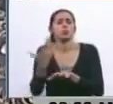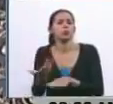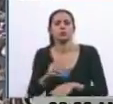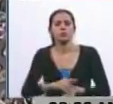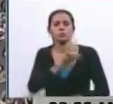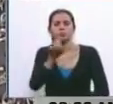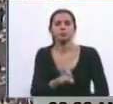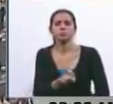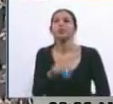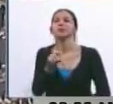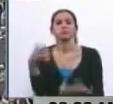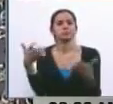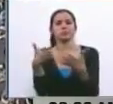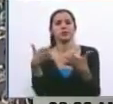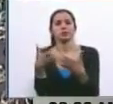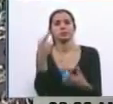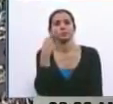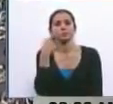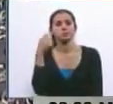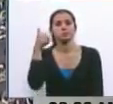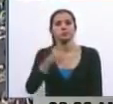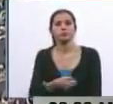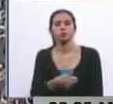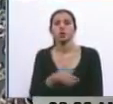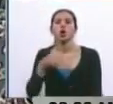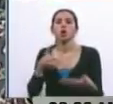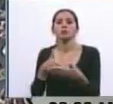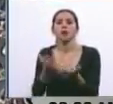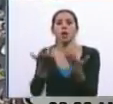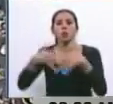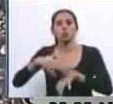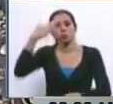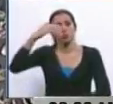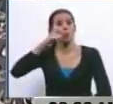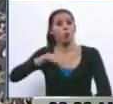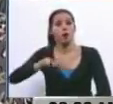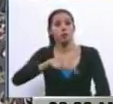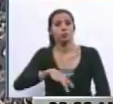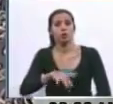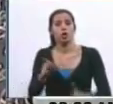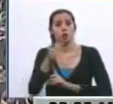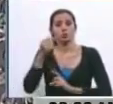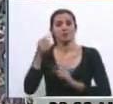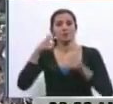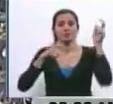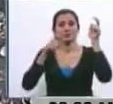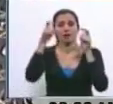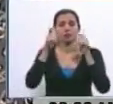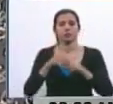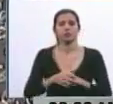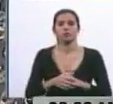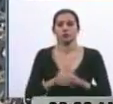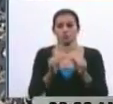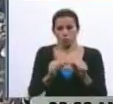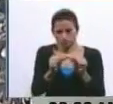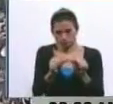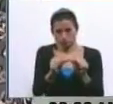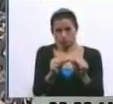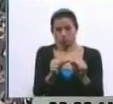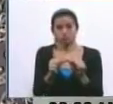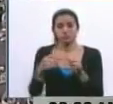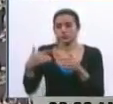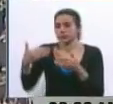la guerra que nos han hecho. Nuestra unión cívico-militar es uno de los primeros logros de nuestro comandante Chávez y que se ha mantenido como